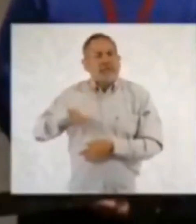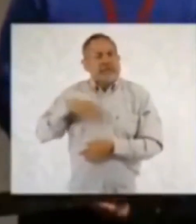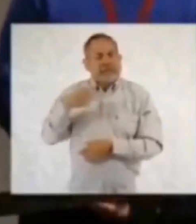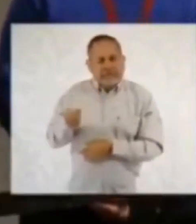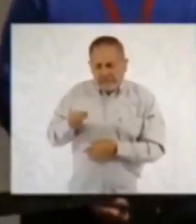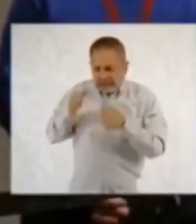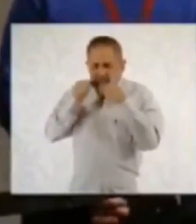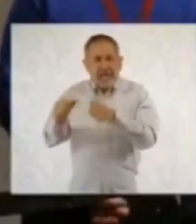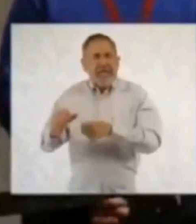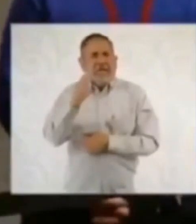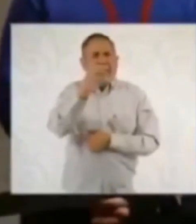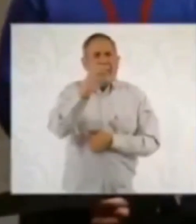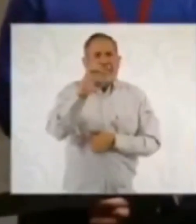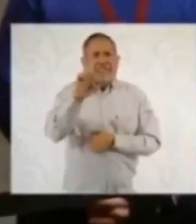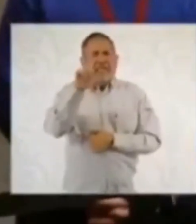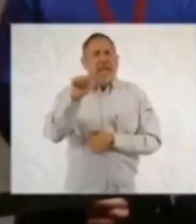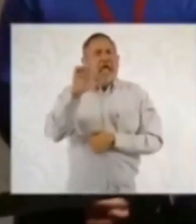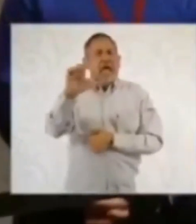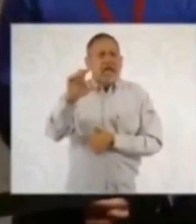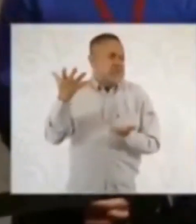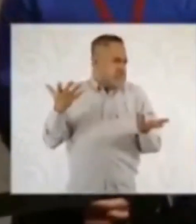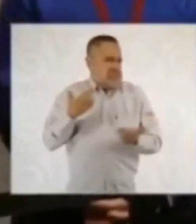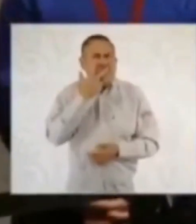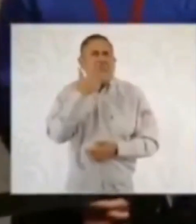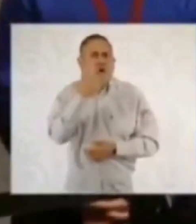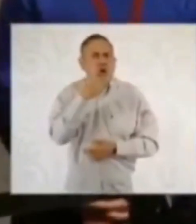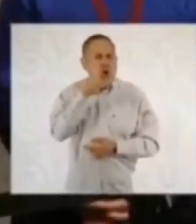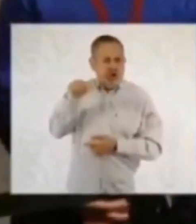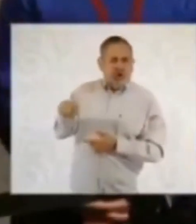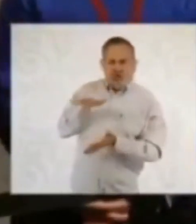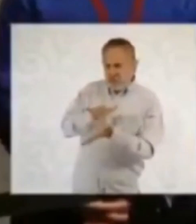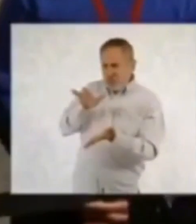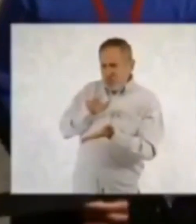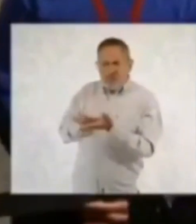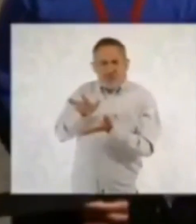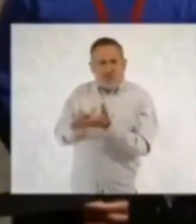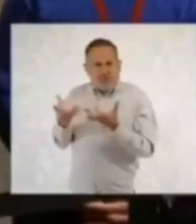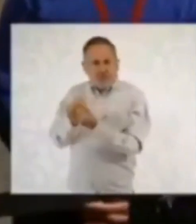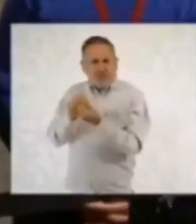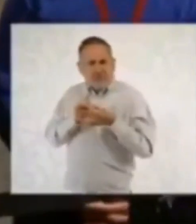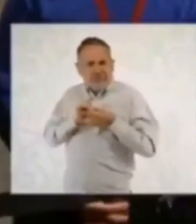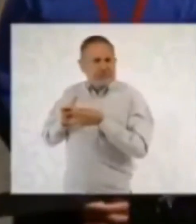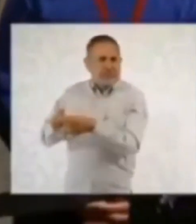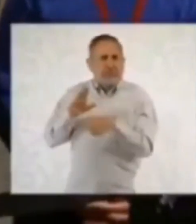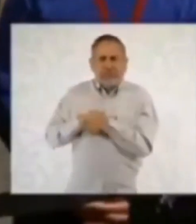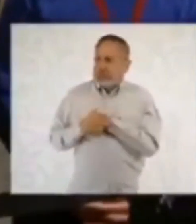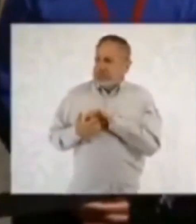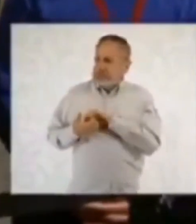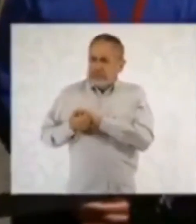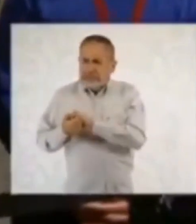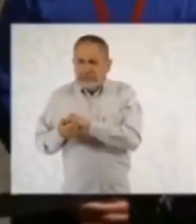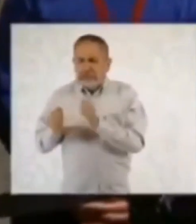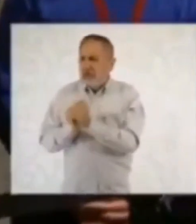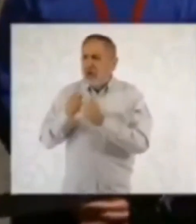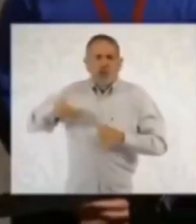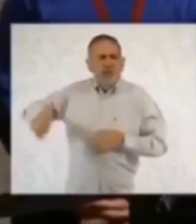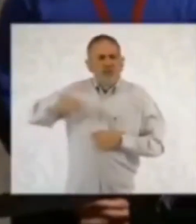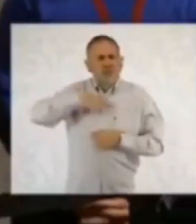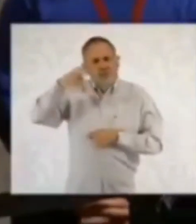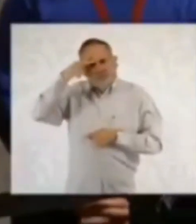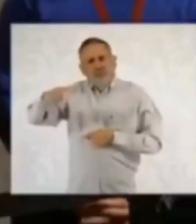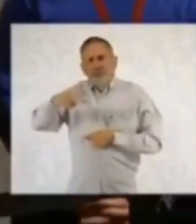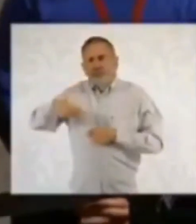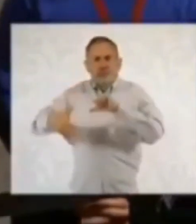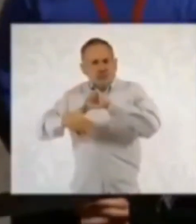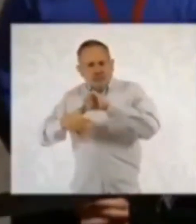de la CELAC, ¿no? Que sería pues más una organización más cercana a los intereses de los